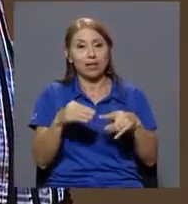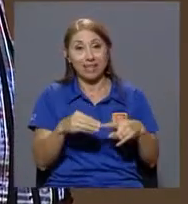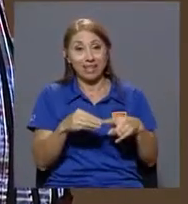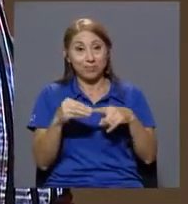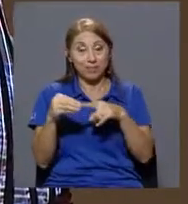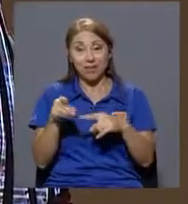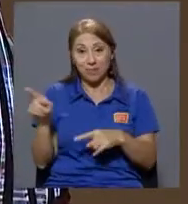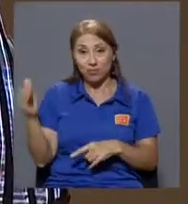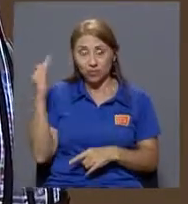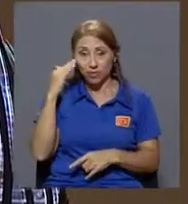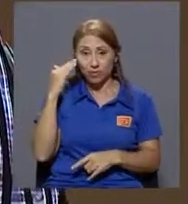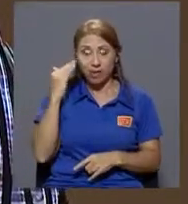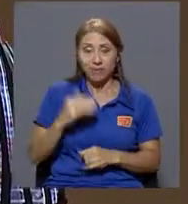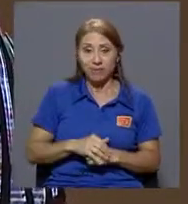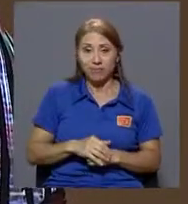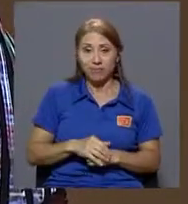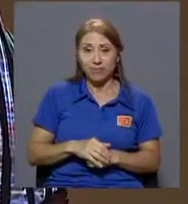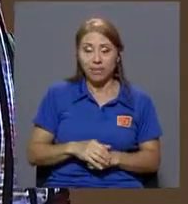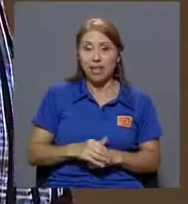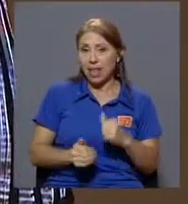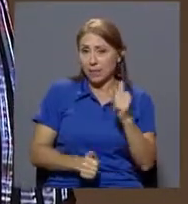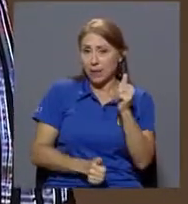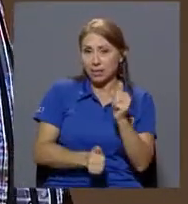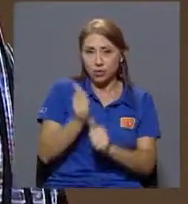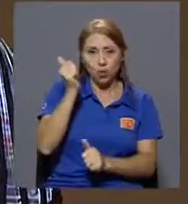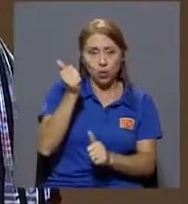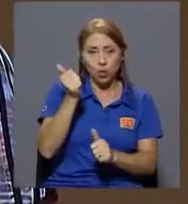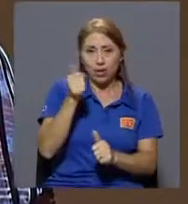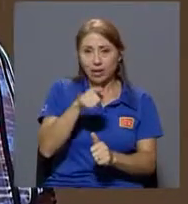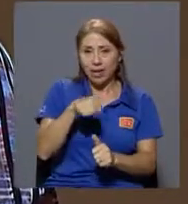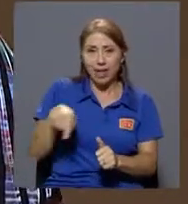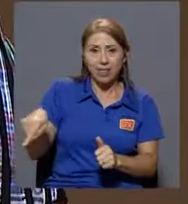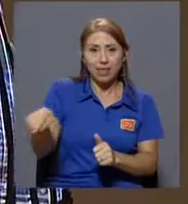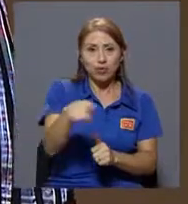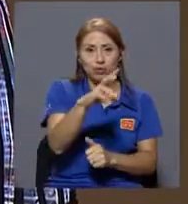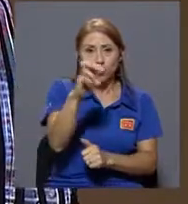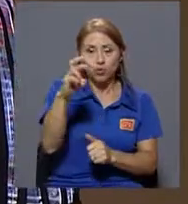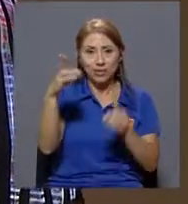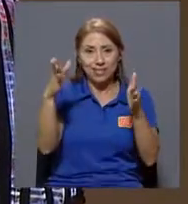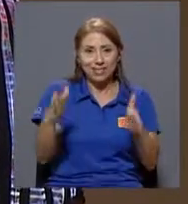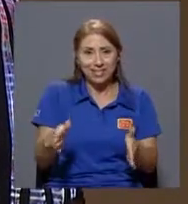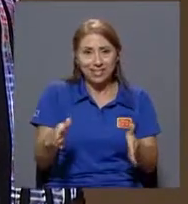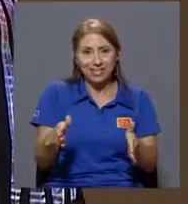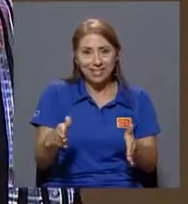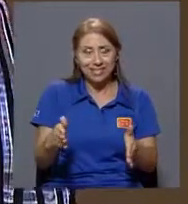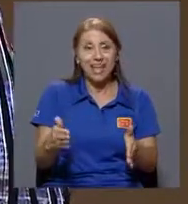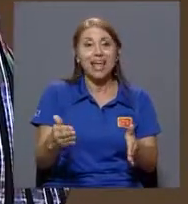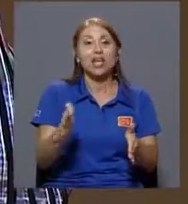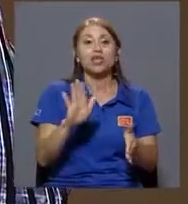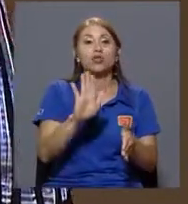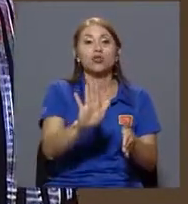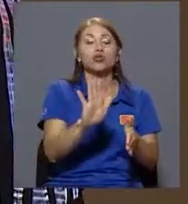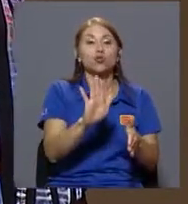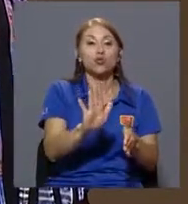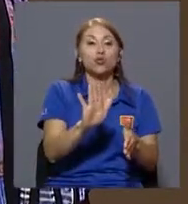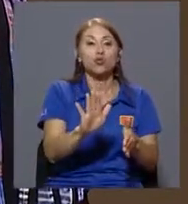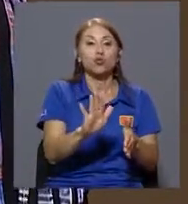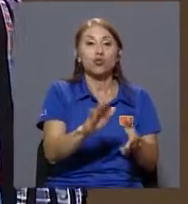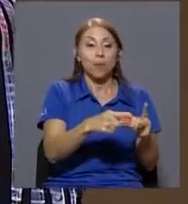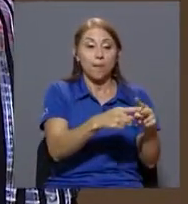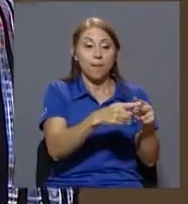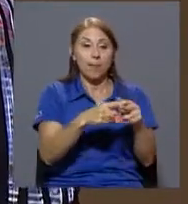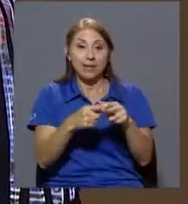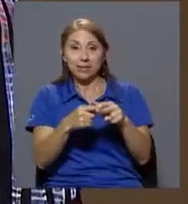sabe, la mayor parte de los costarricenses tienen las deudas en el sistema bancario